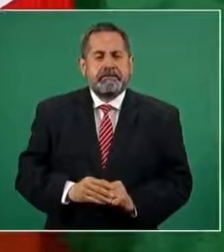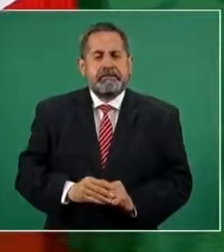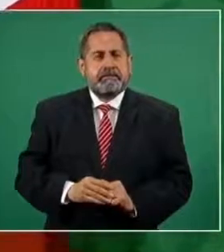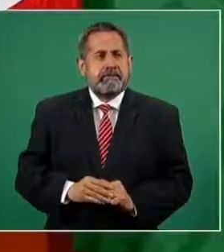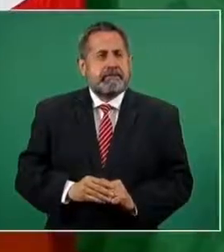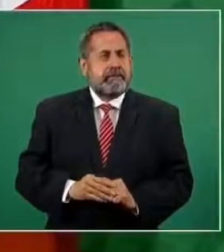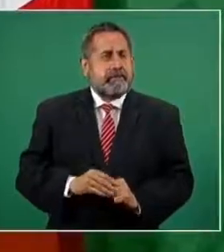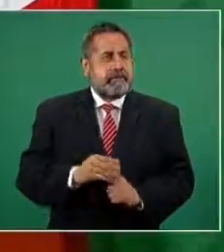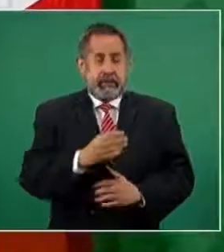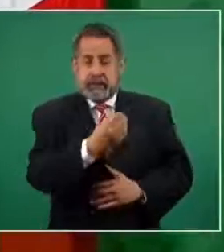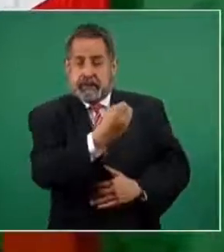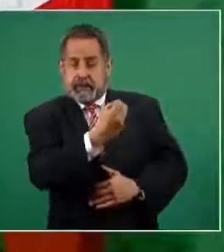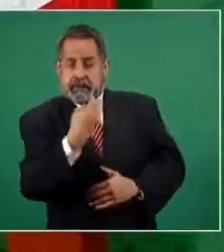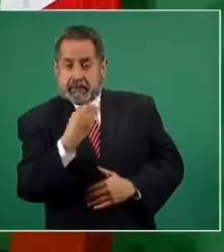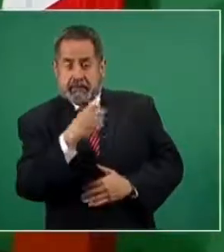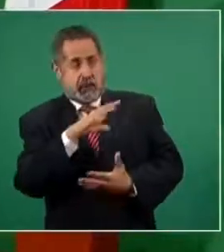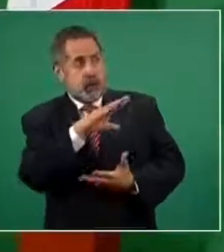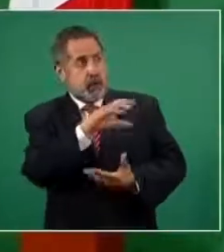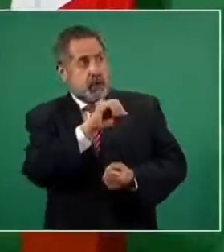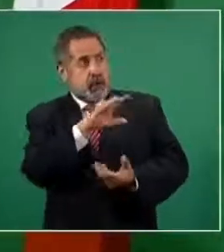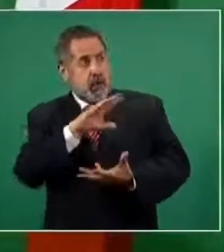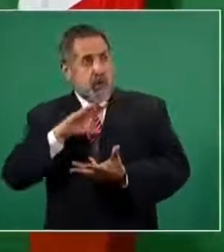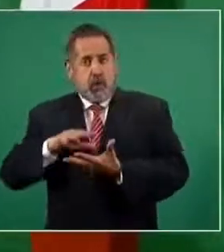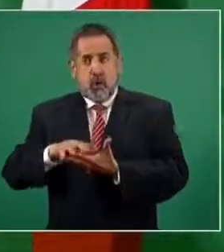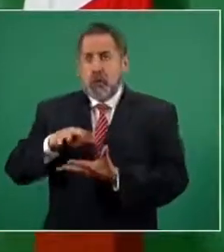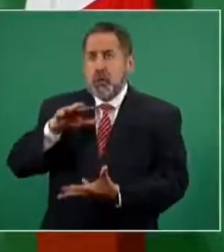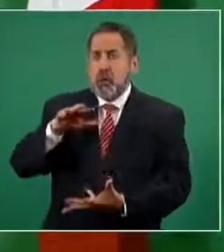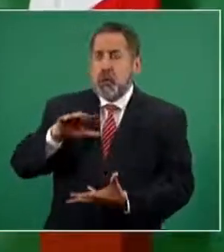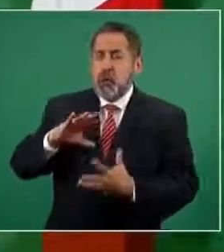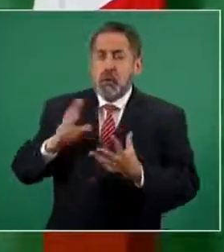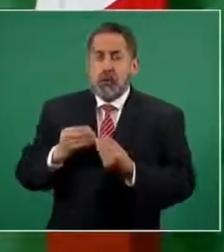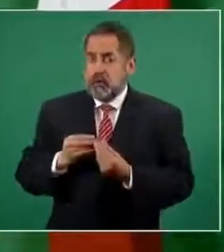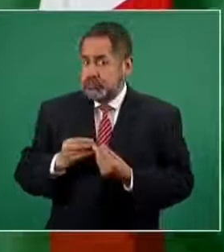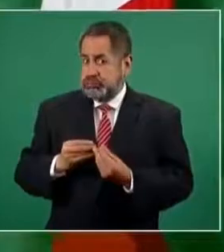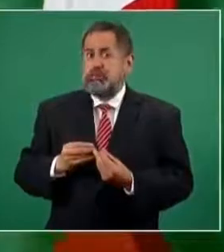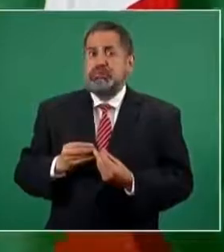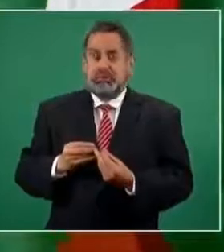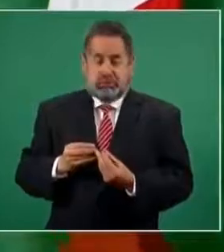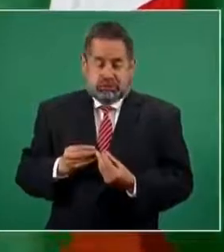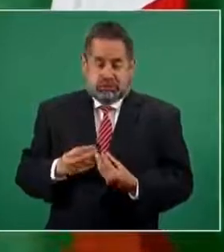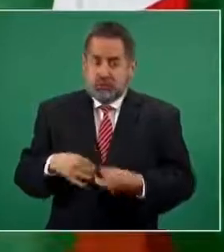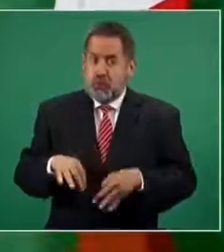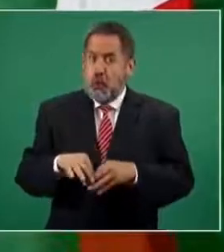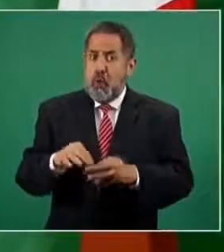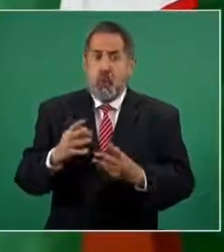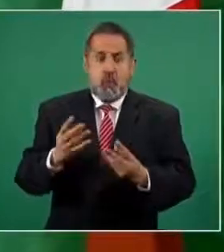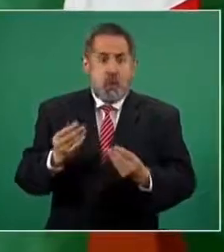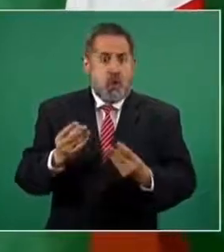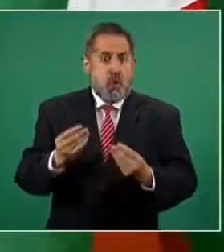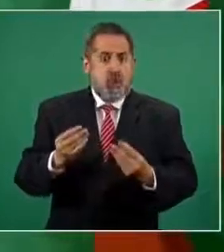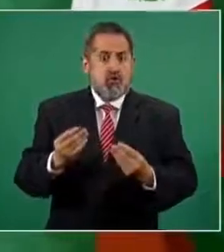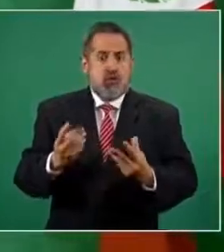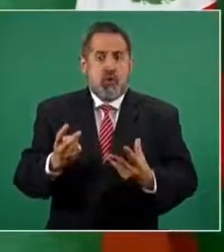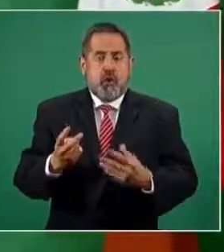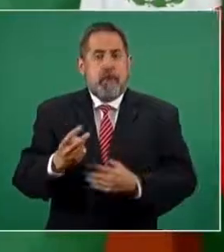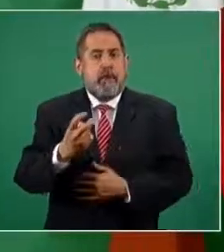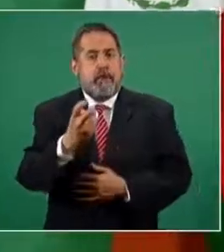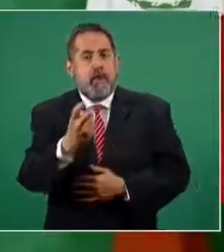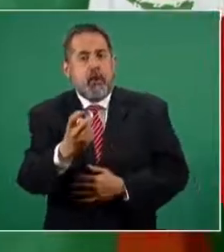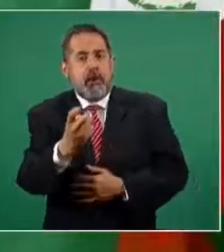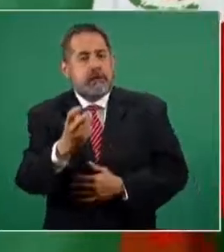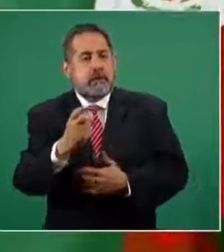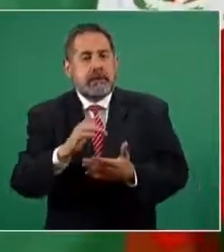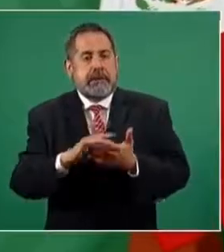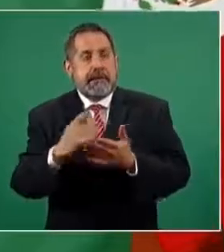significa pues una derrama económica importantísima. Por eso no se nos cayó el